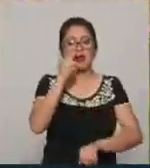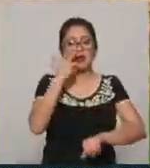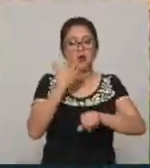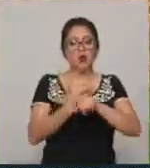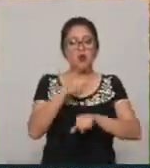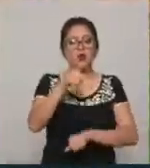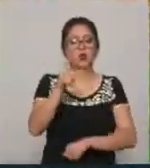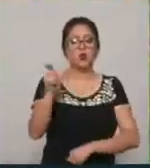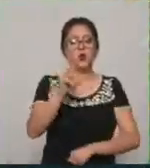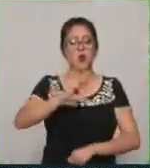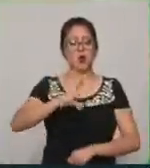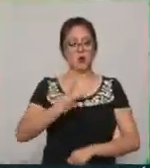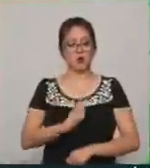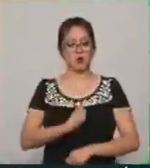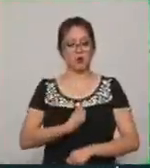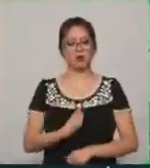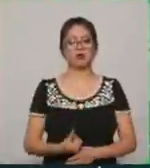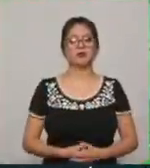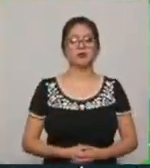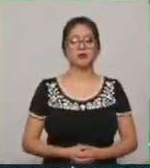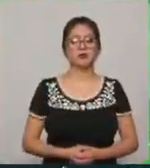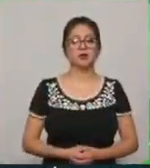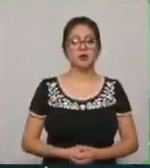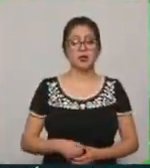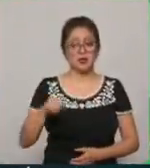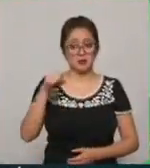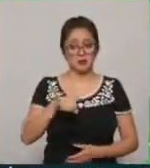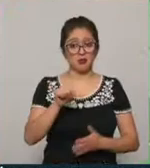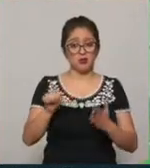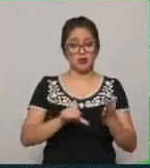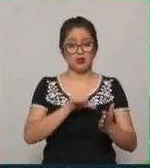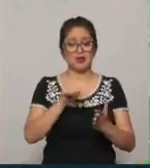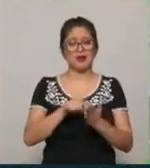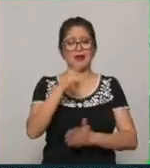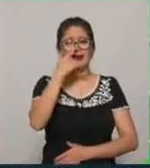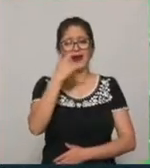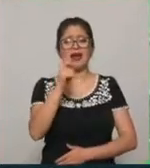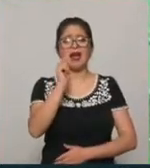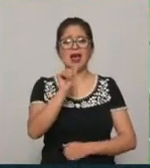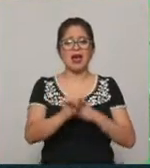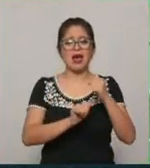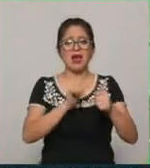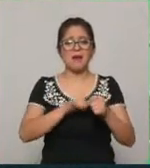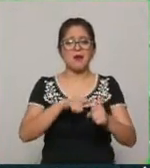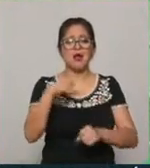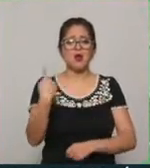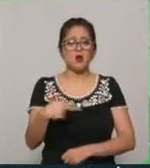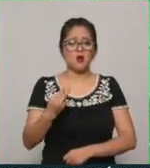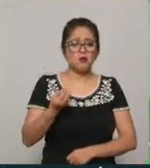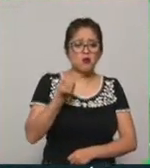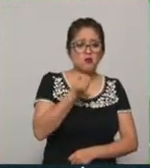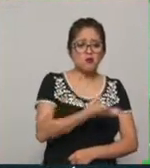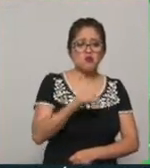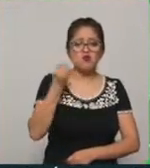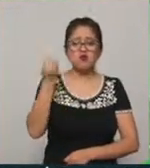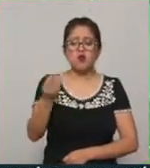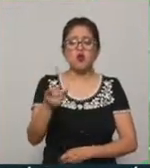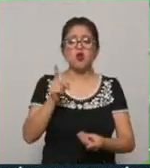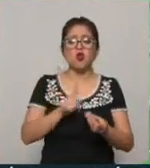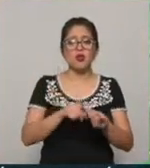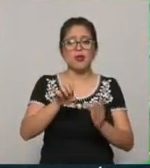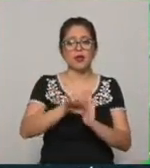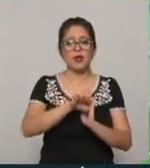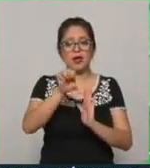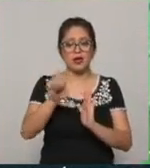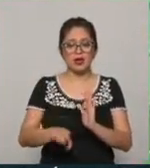adopción. Algo curioso de aquí del centro es que los animalitos que son rescatados les ponen el nombre de la estación donde los encontraron. Tal es el caso